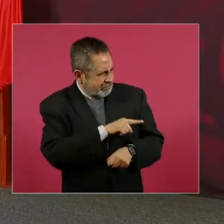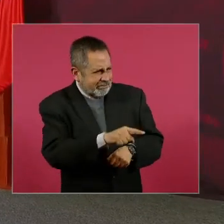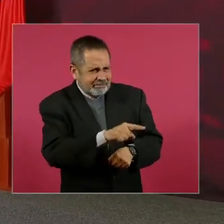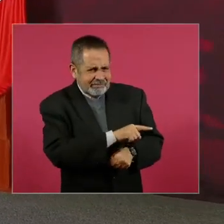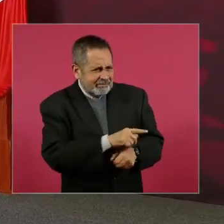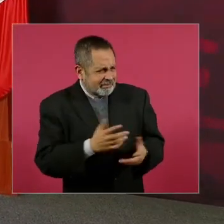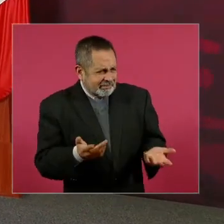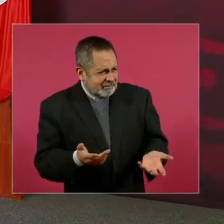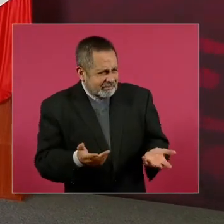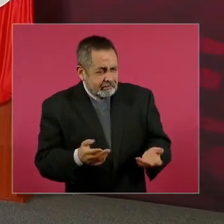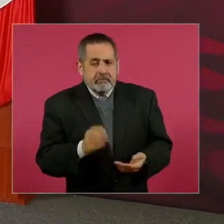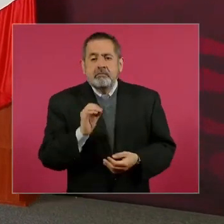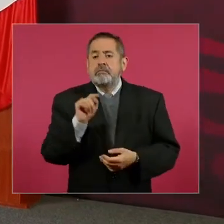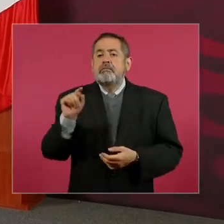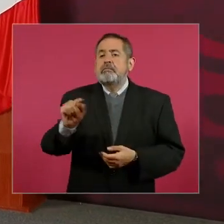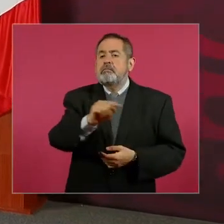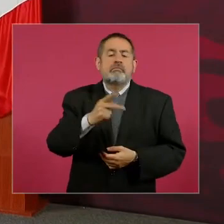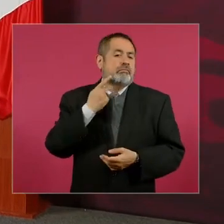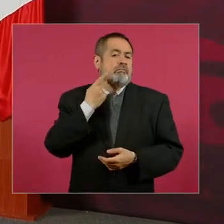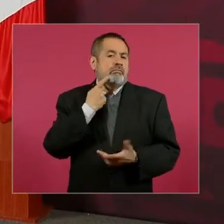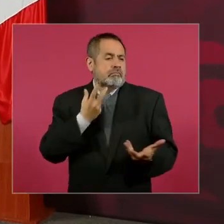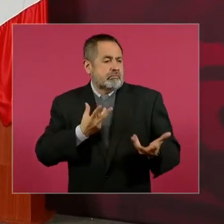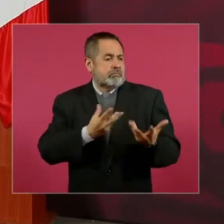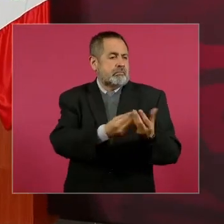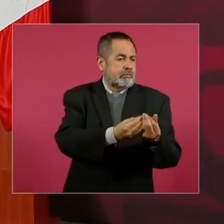o a políticos que se dedicaban a eso?